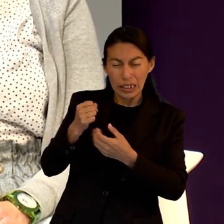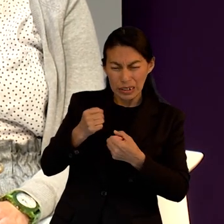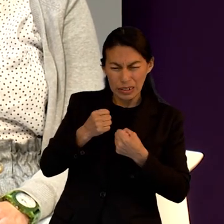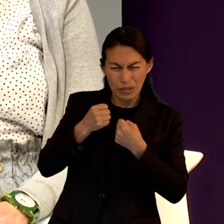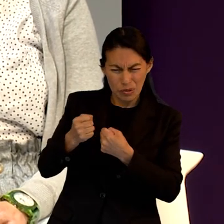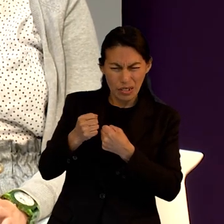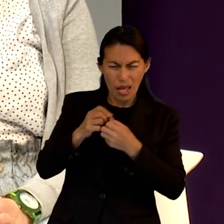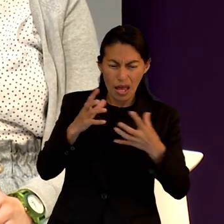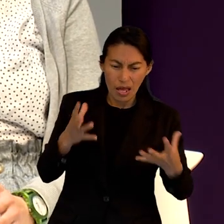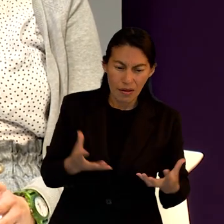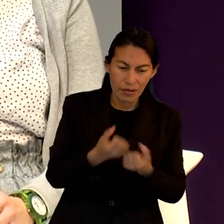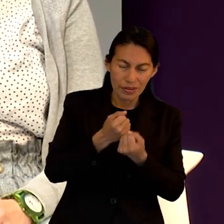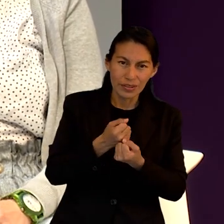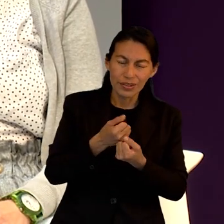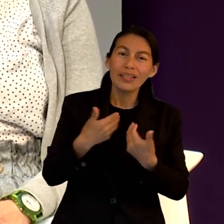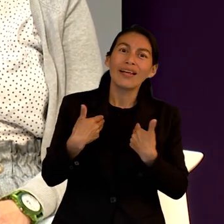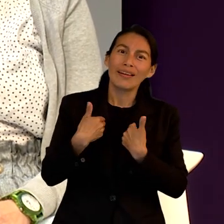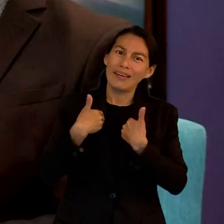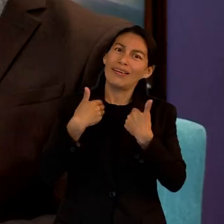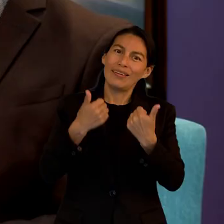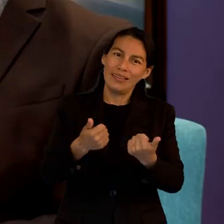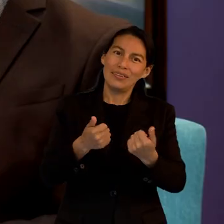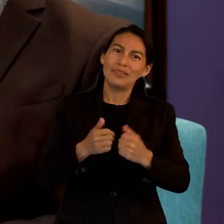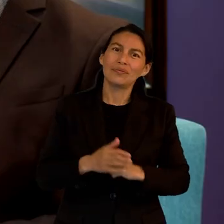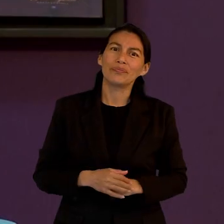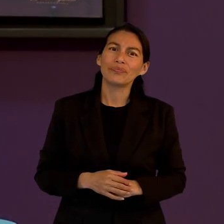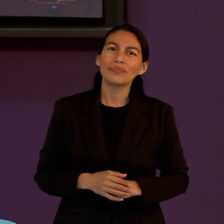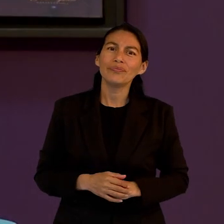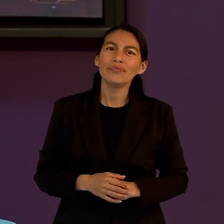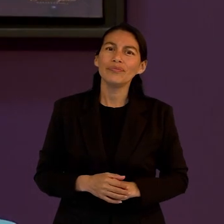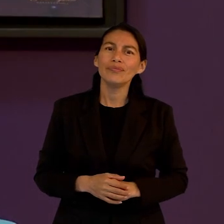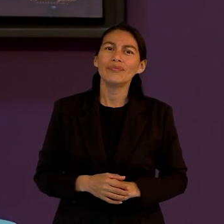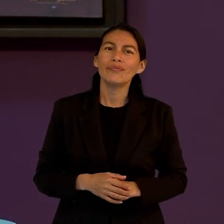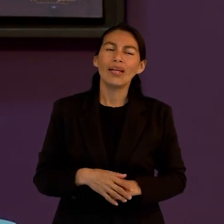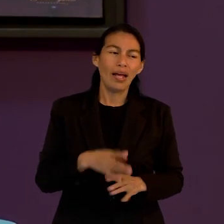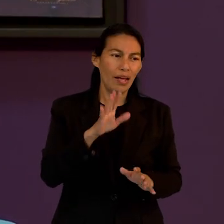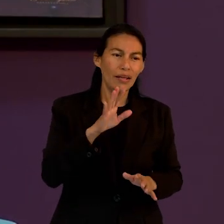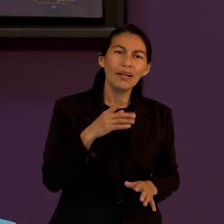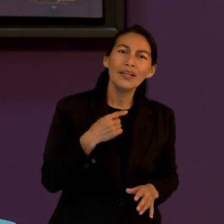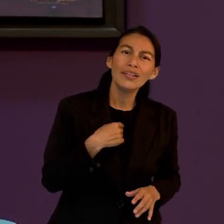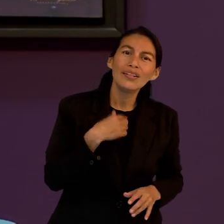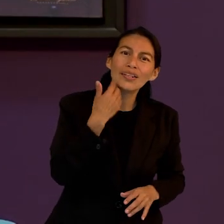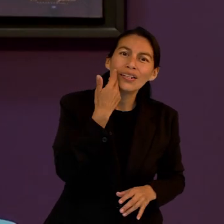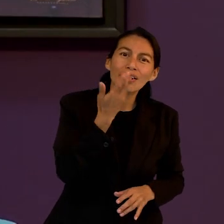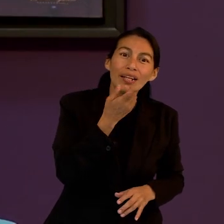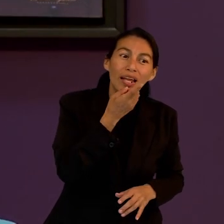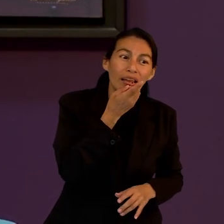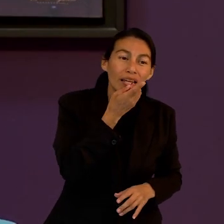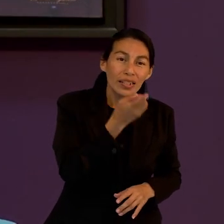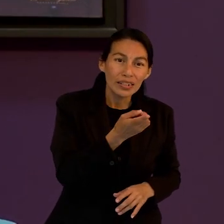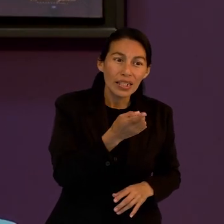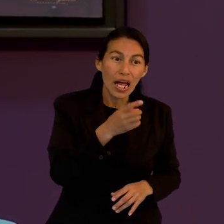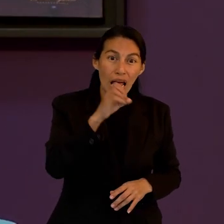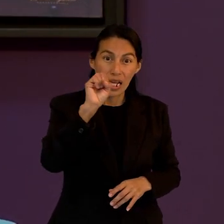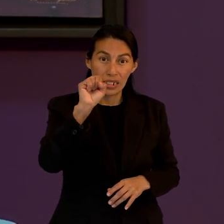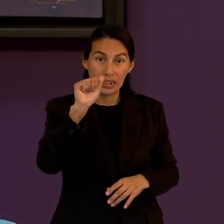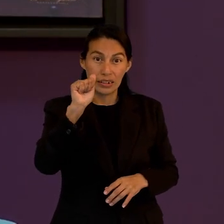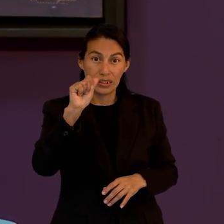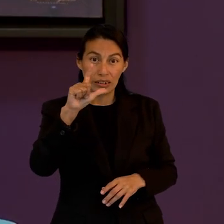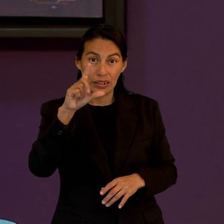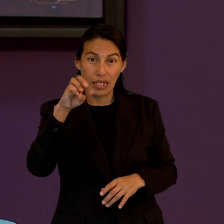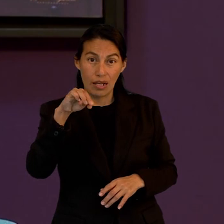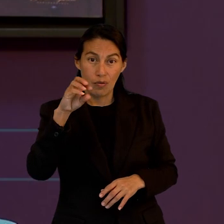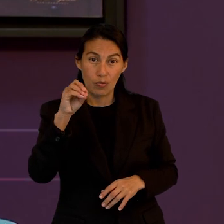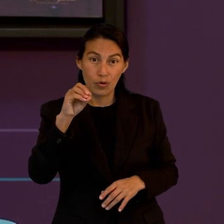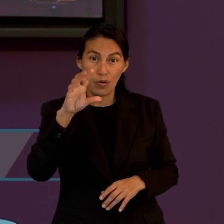la seguridad de la salvación y yo quiero agregar algo que dice el salmo 40 y 22